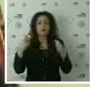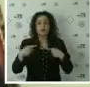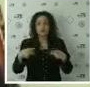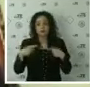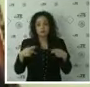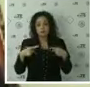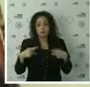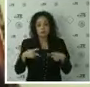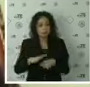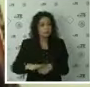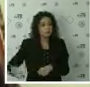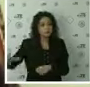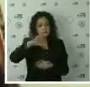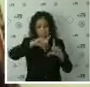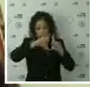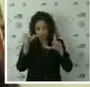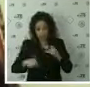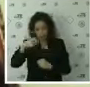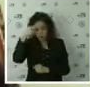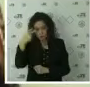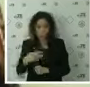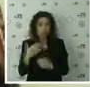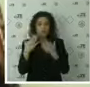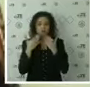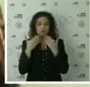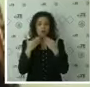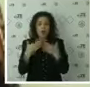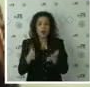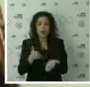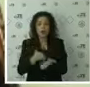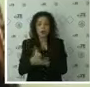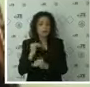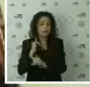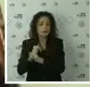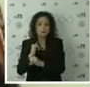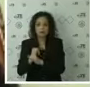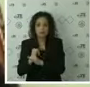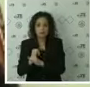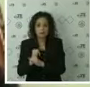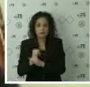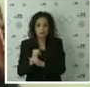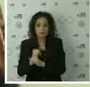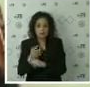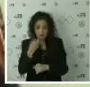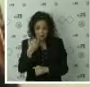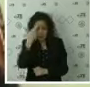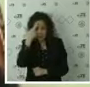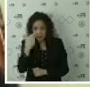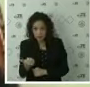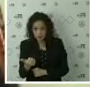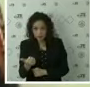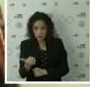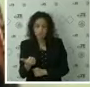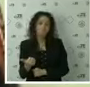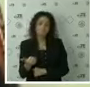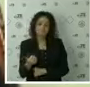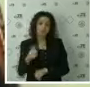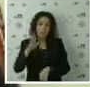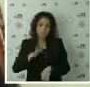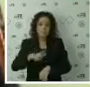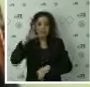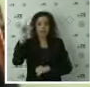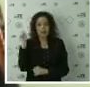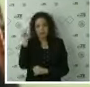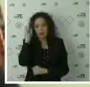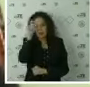ni siquiera a un receptor de esta misma, lo cual hace que esto sea mucho más difícil que